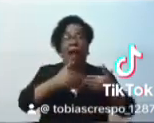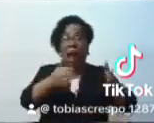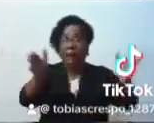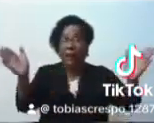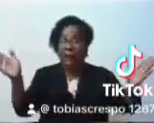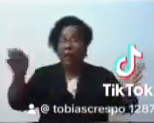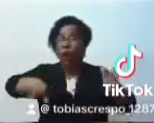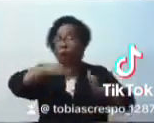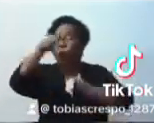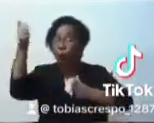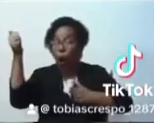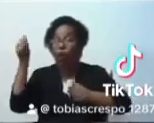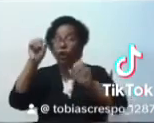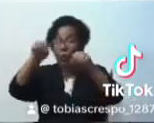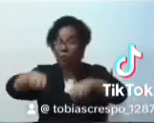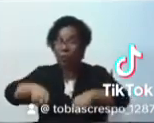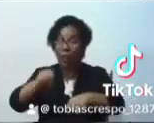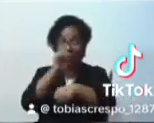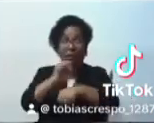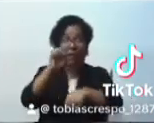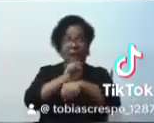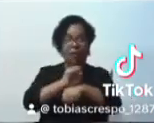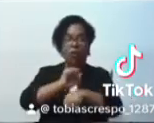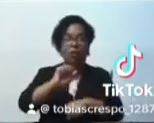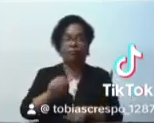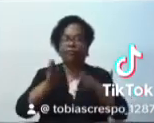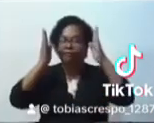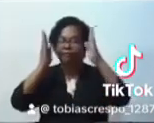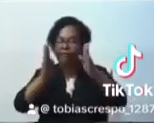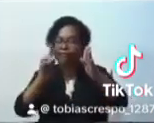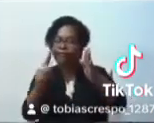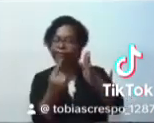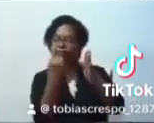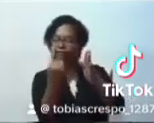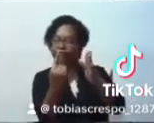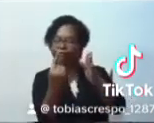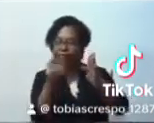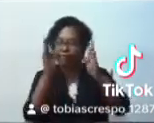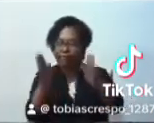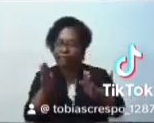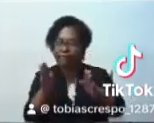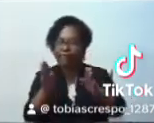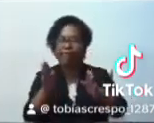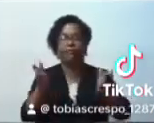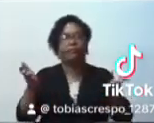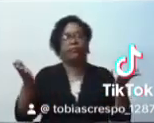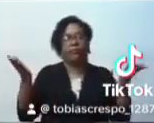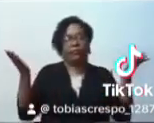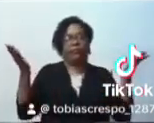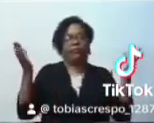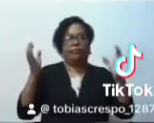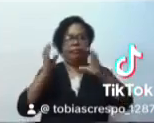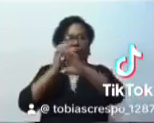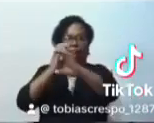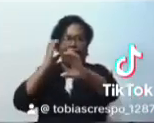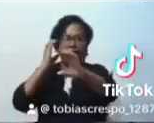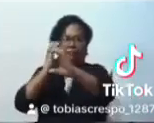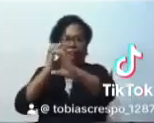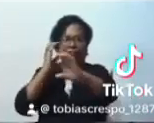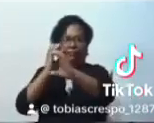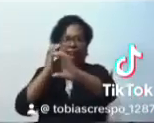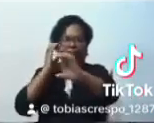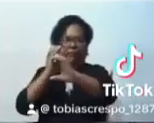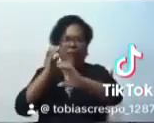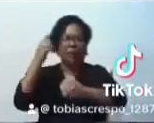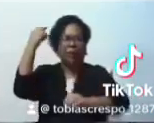Finalmente, esperamos que este transporte escolar no sea bajo el esquema de fideicomiso, que es la